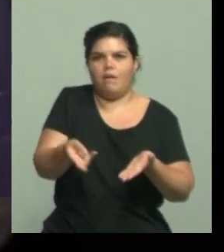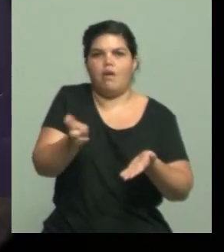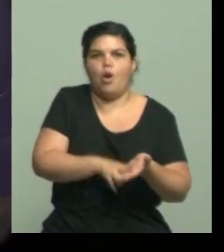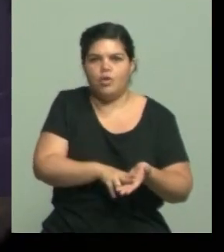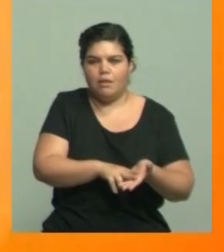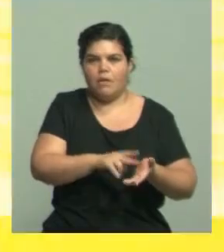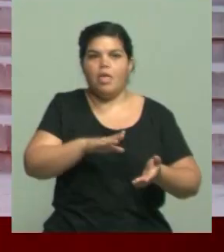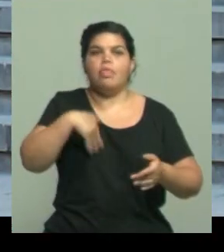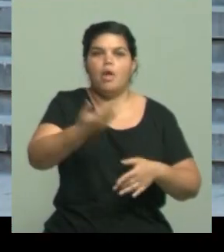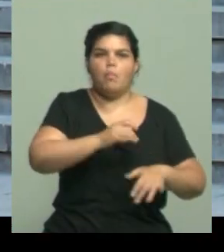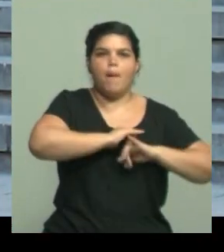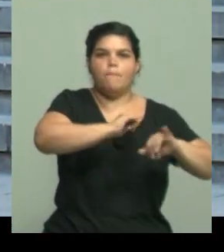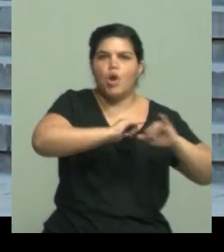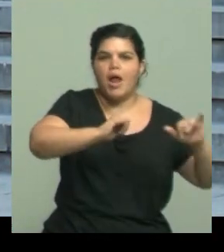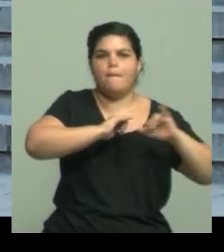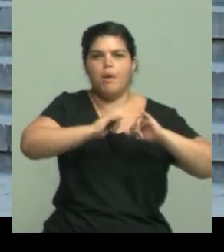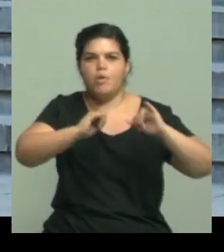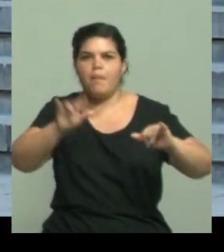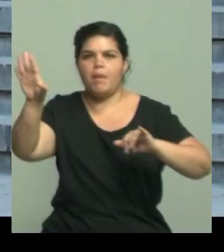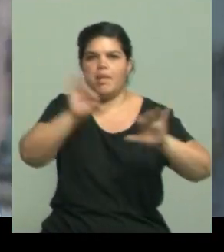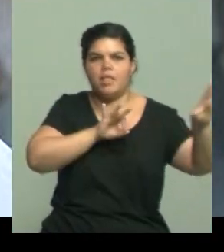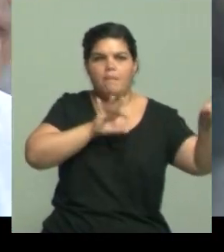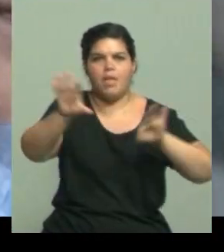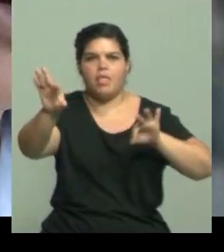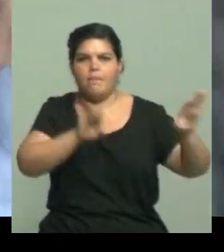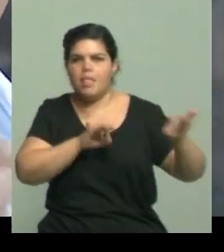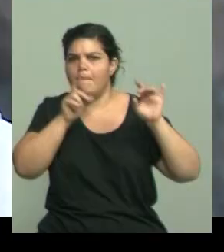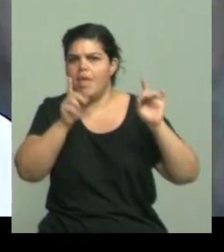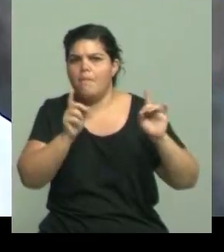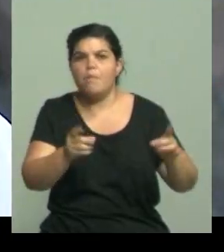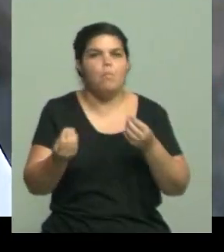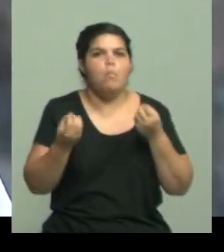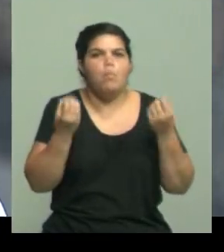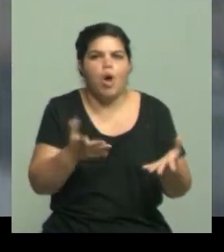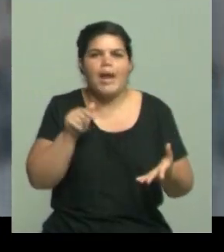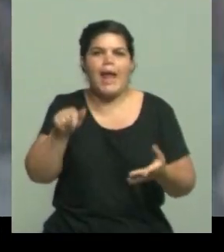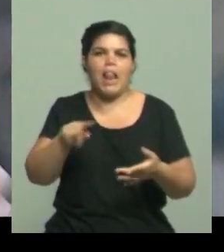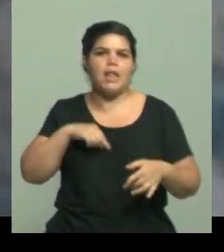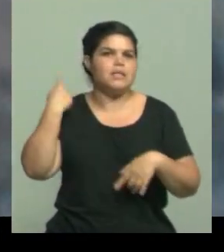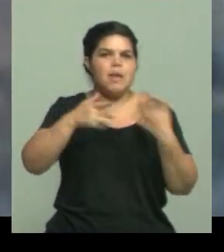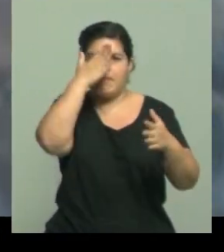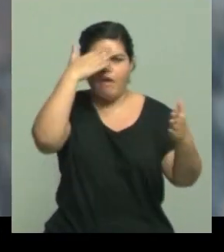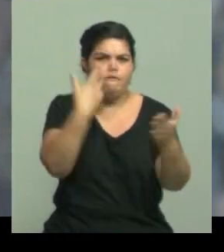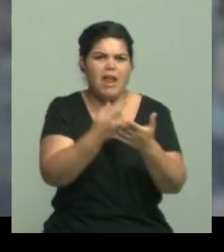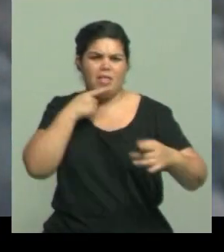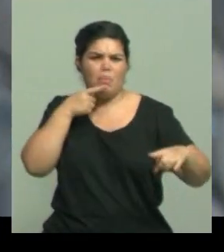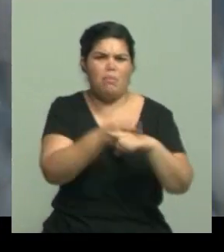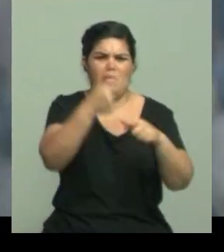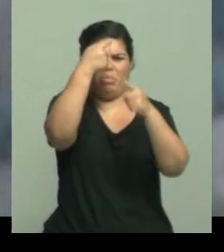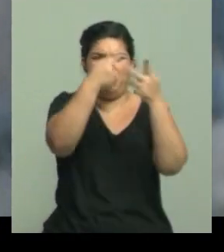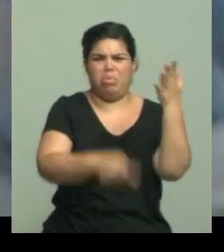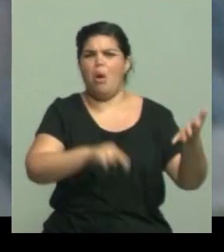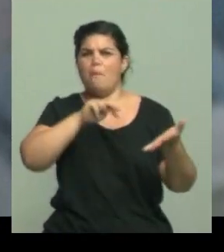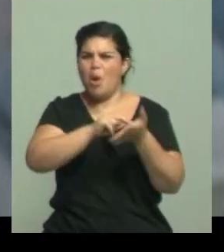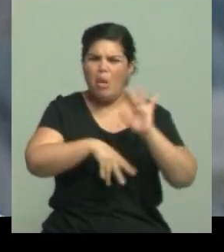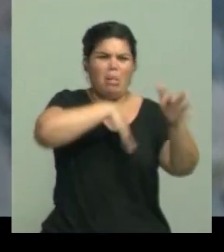para que estuviera en los paneles televisivos por ese tipo de cosas. Podía ser él o podía ser, no sé, tantos que han pasado, ¿no?